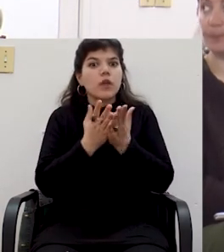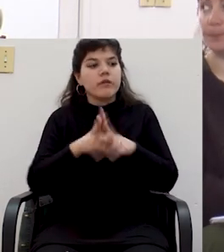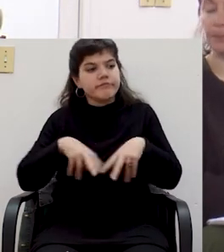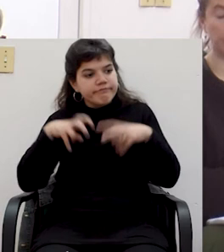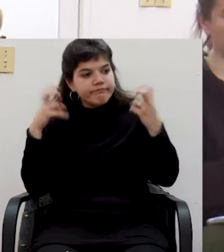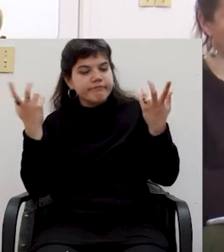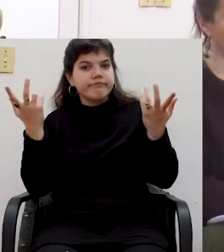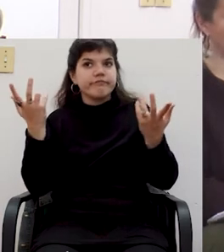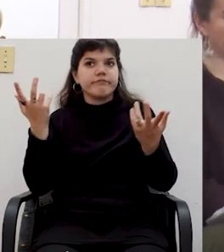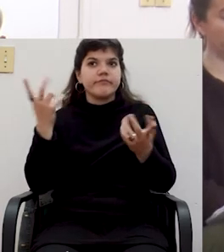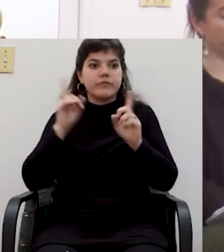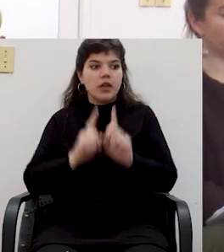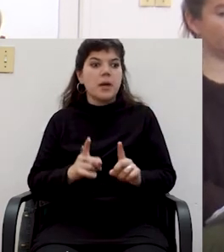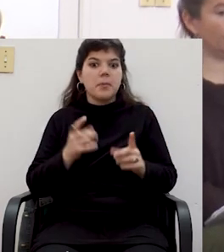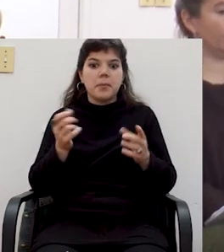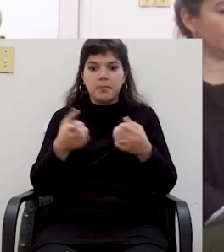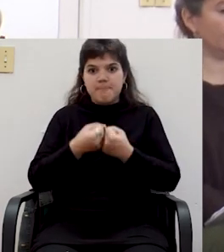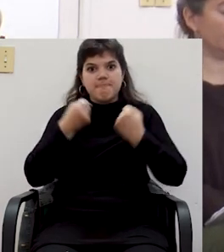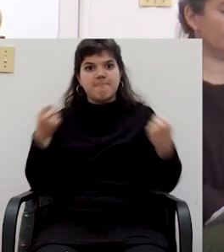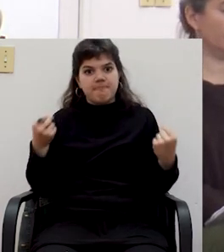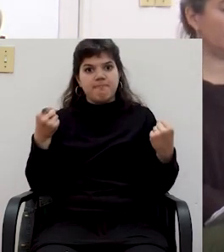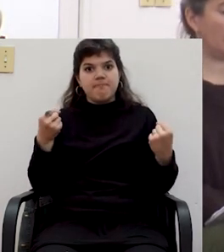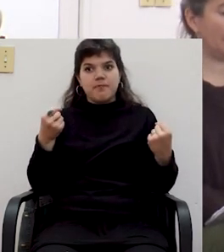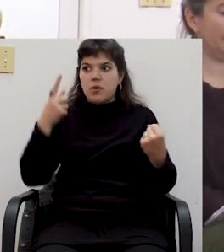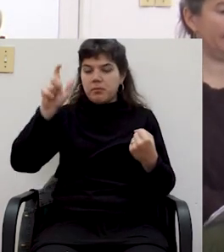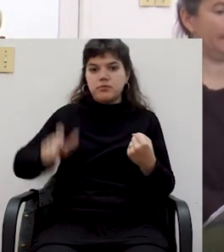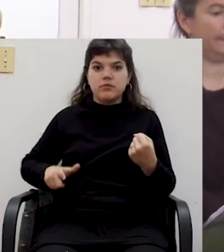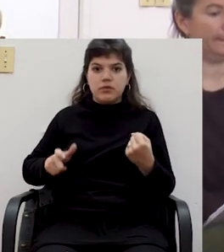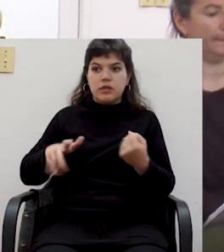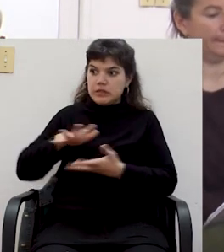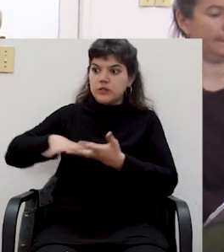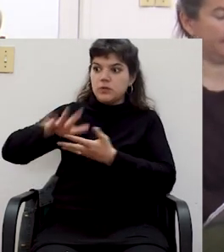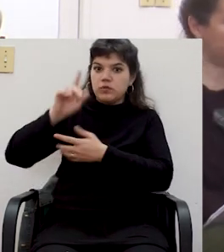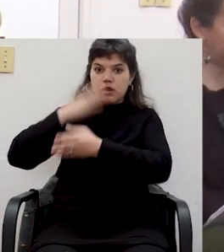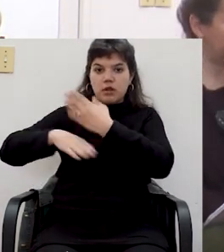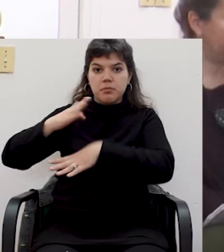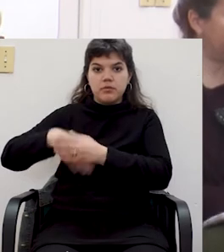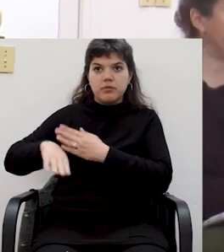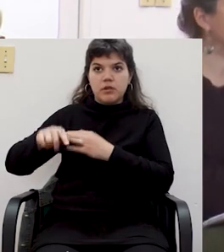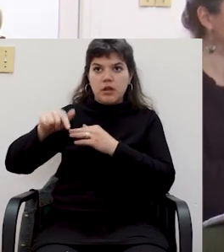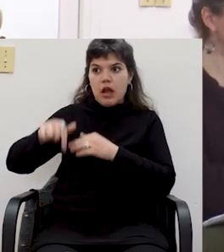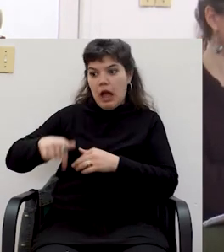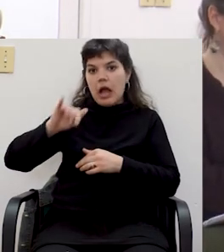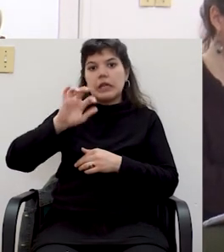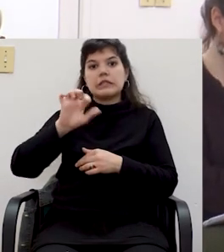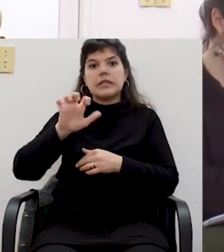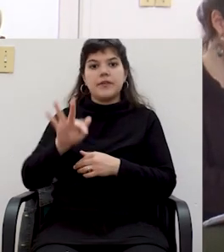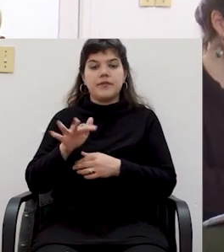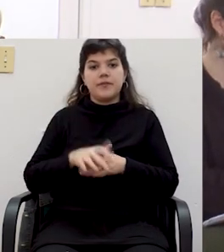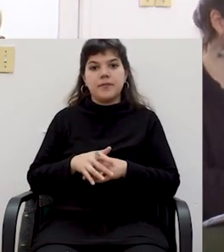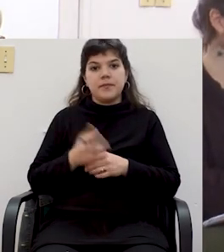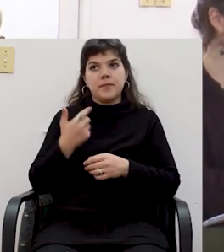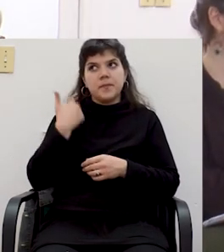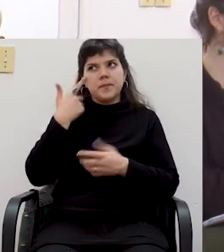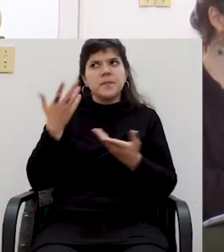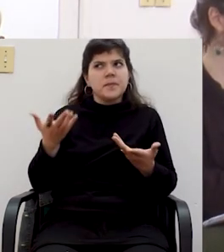investigar y realizar extensión tiene un estudiante en situación de discapacidad en el ICEF? Yo me empezaría como a